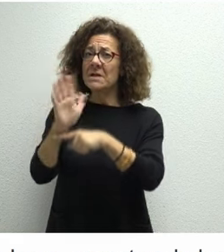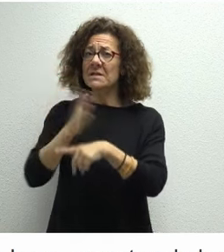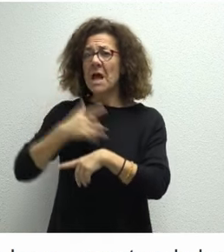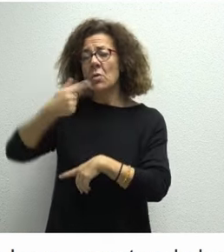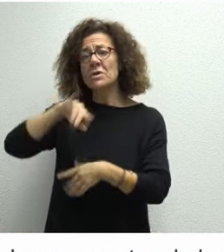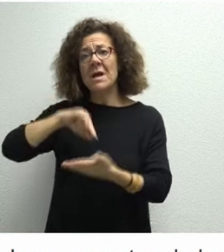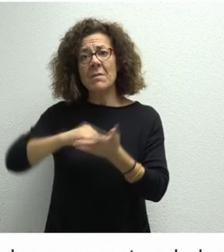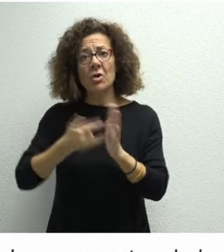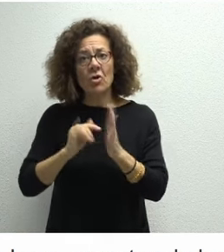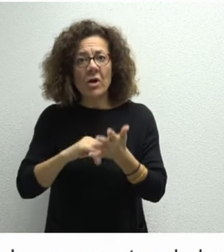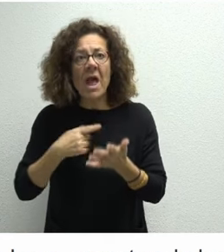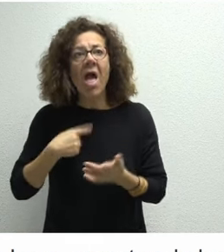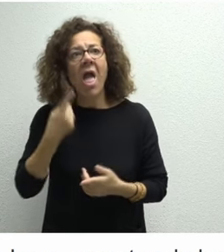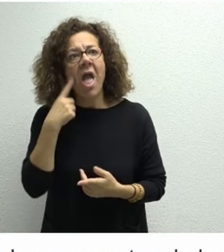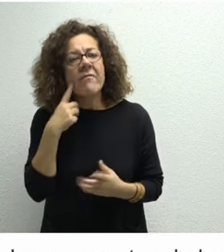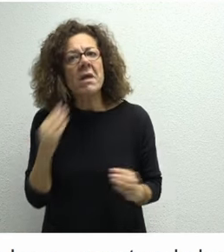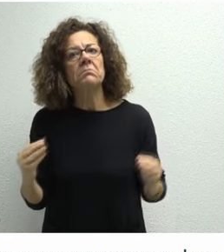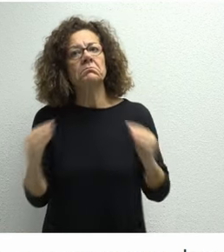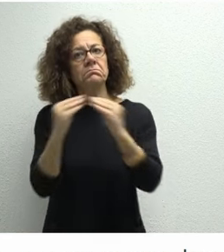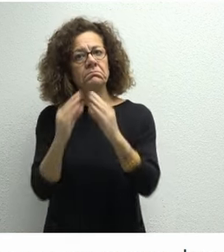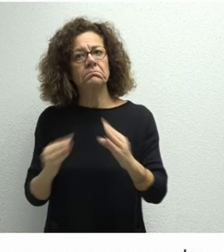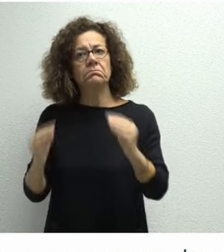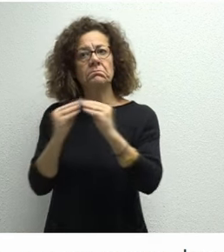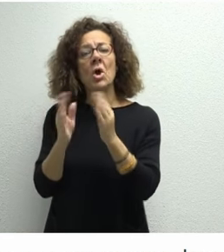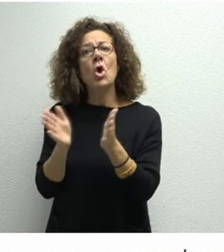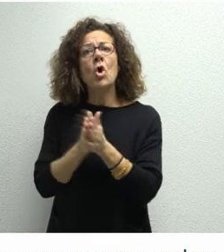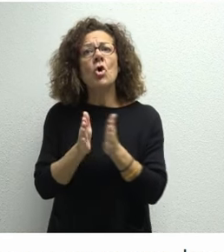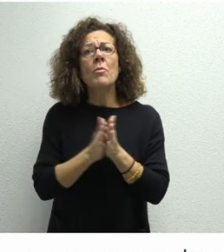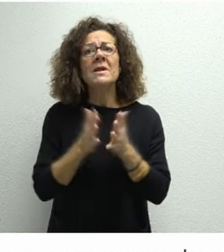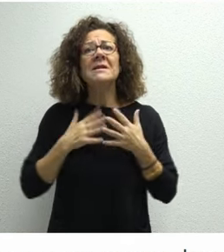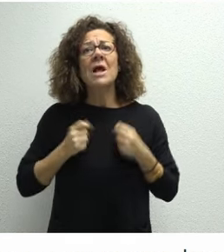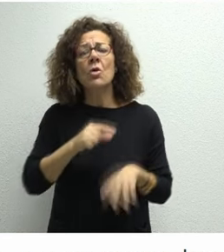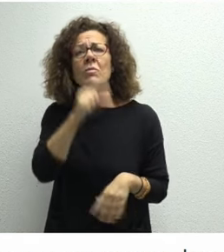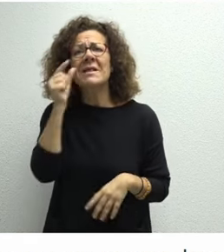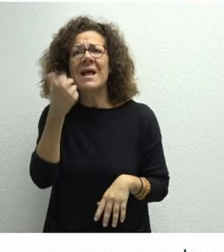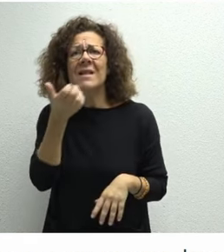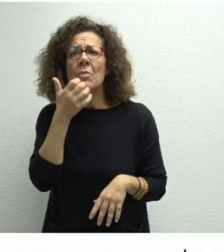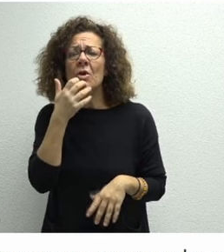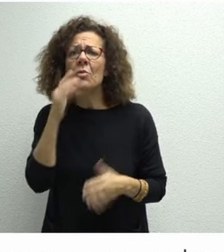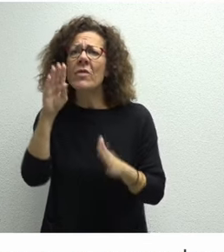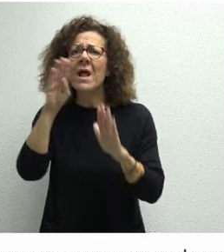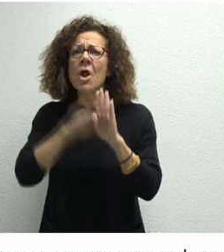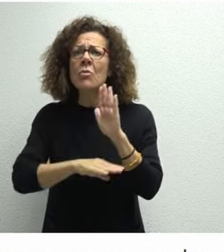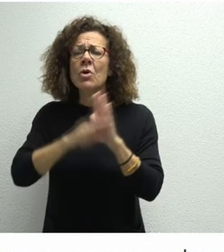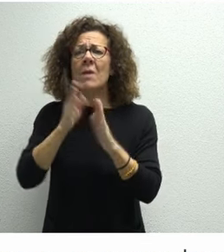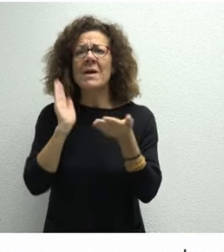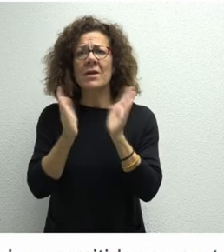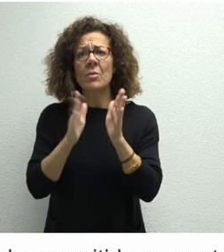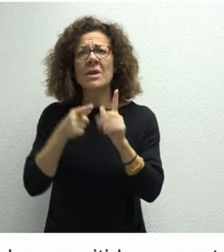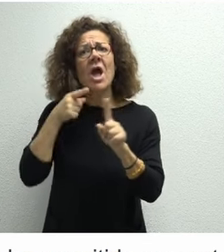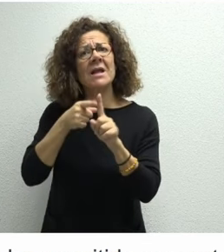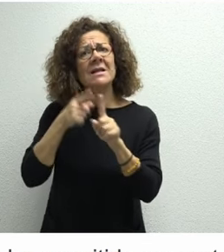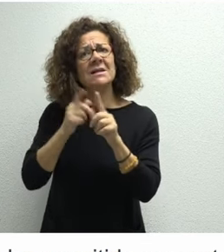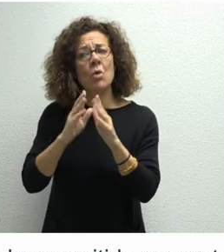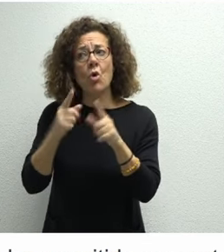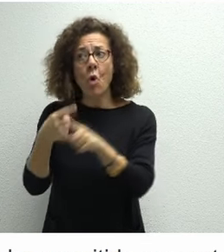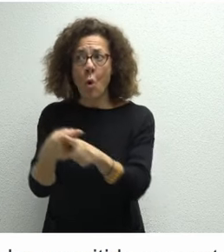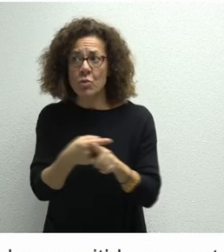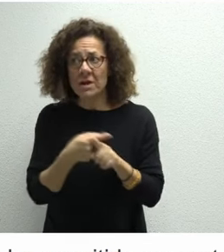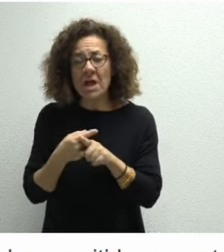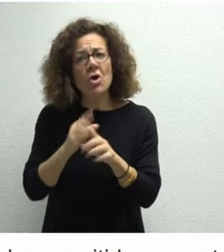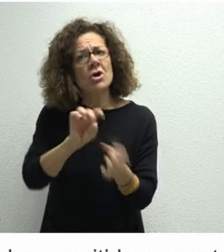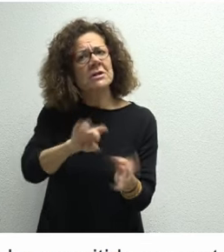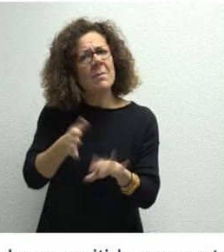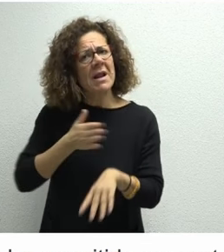metodología y encontrar coincidencia nos hablaban los compañeros de Salud Mental por ejemplo del programa terapéutico intensivo comunitario eh que se